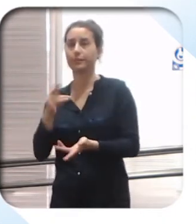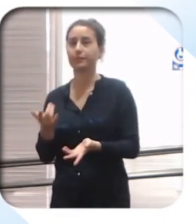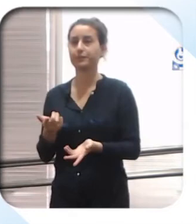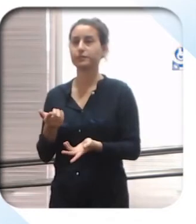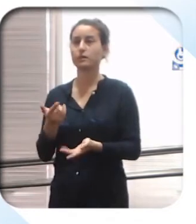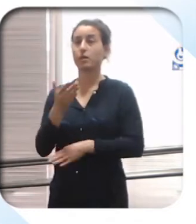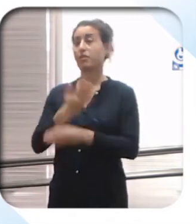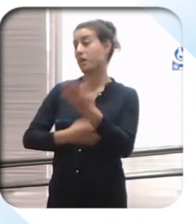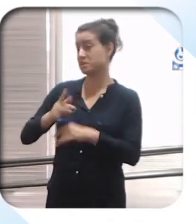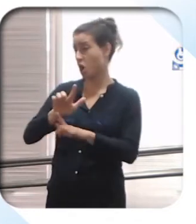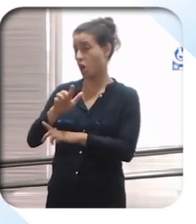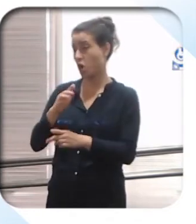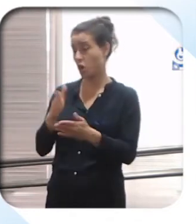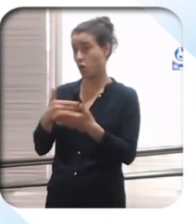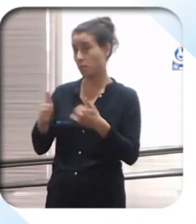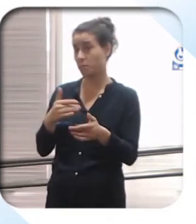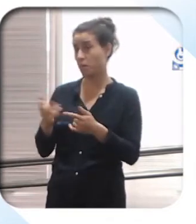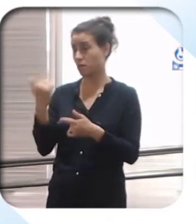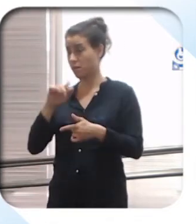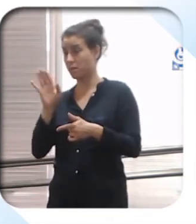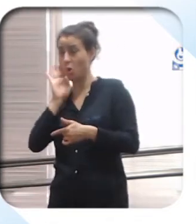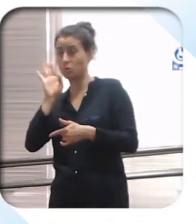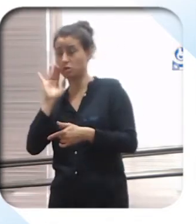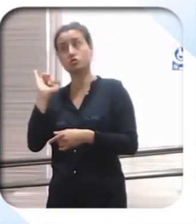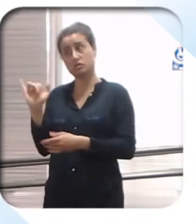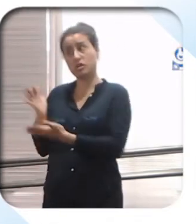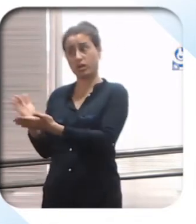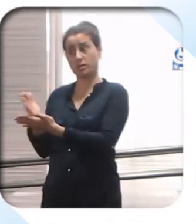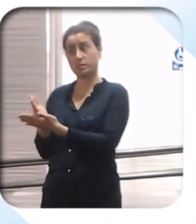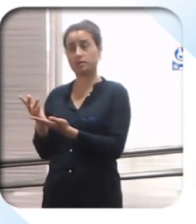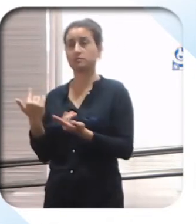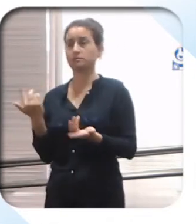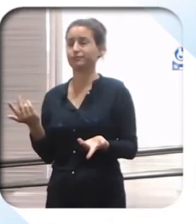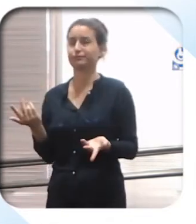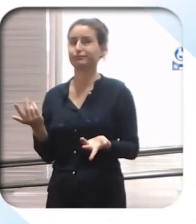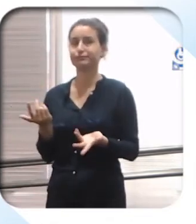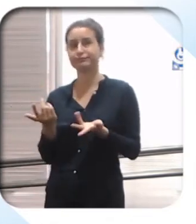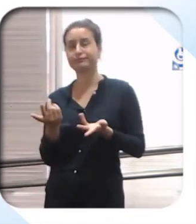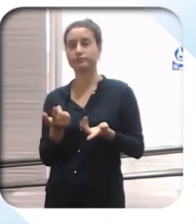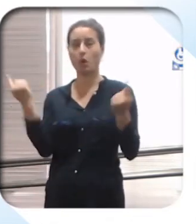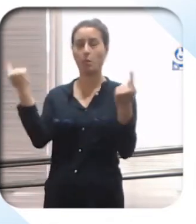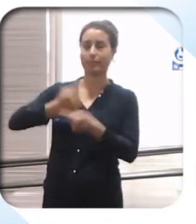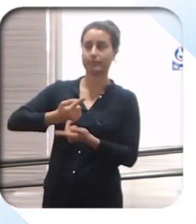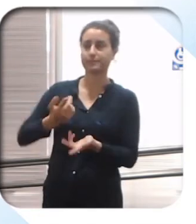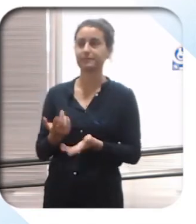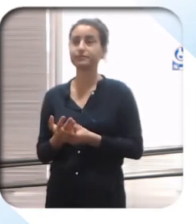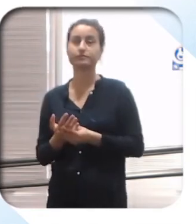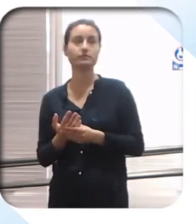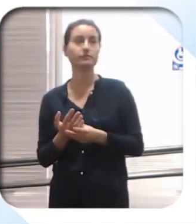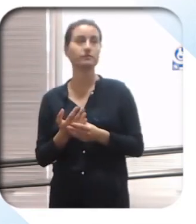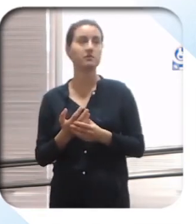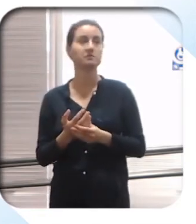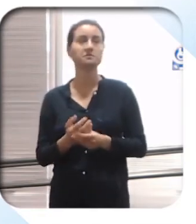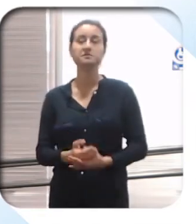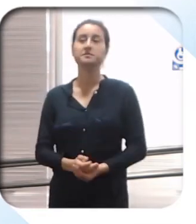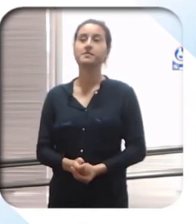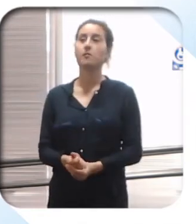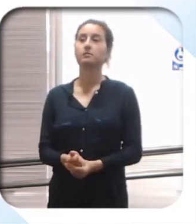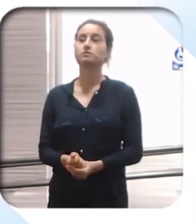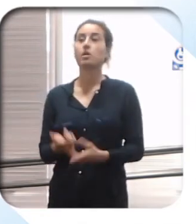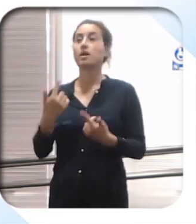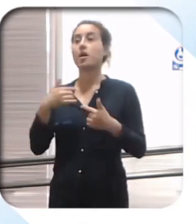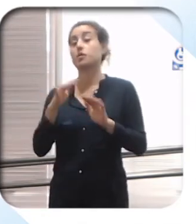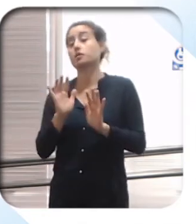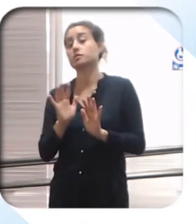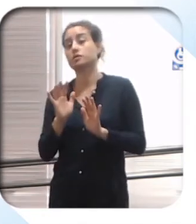la discapacidad, porque ahora me tocó en casa. Pero no evolucioné en el otro tema, porque por ahora eso está allá. Entonces, por